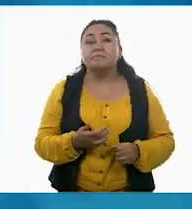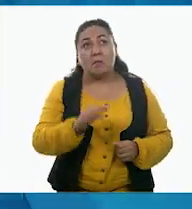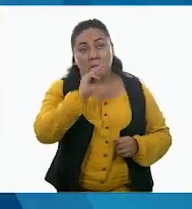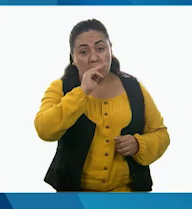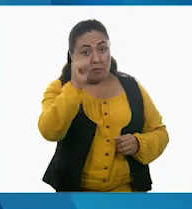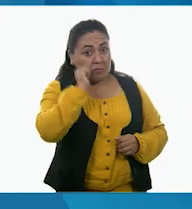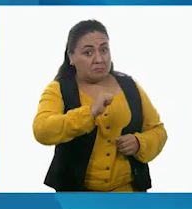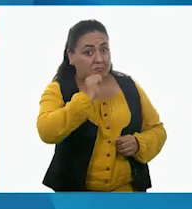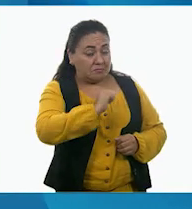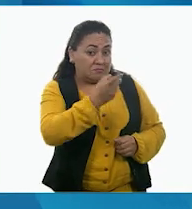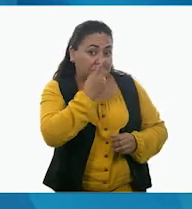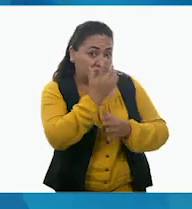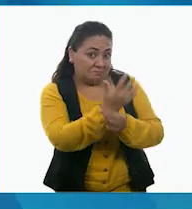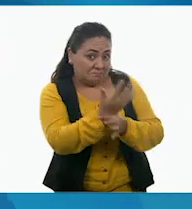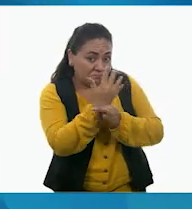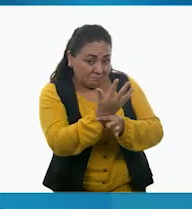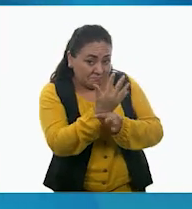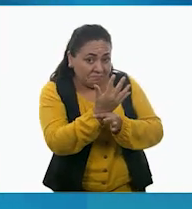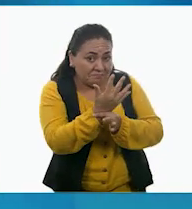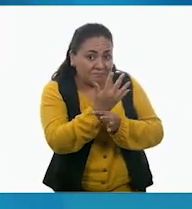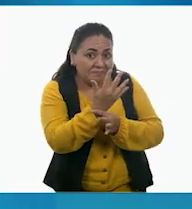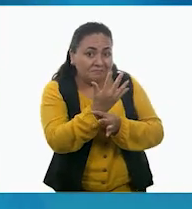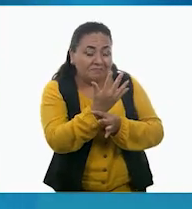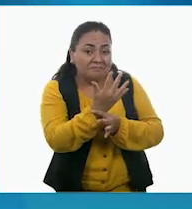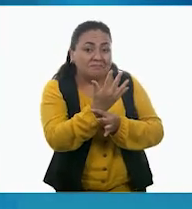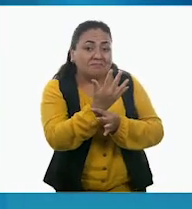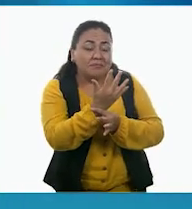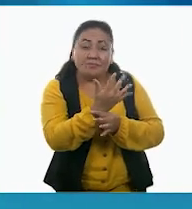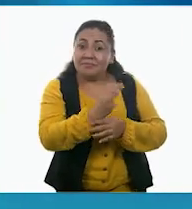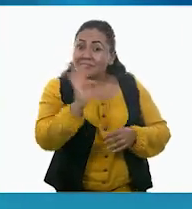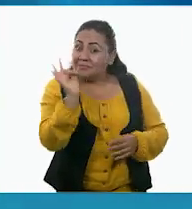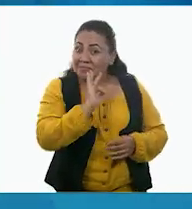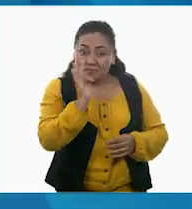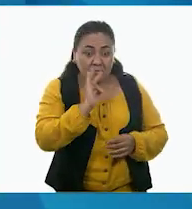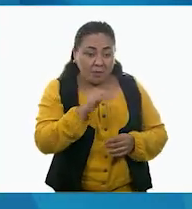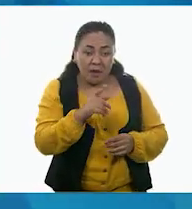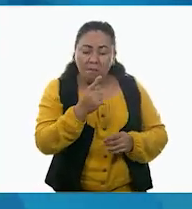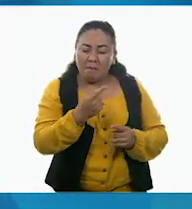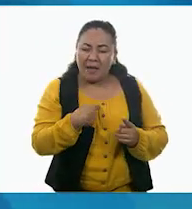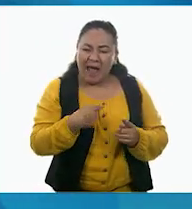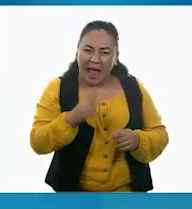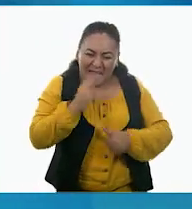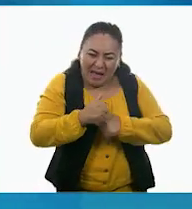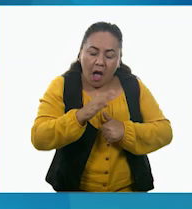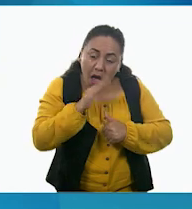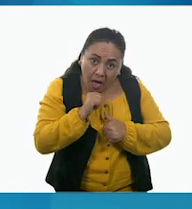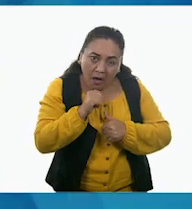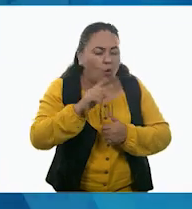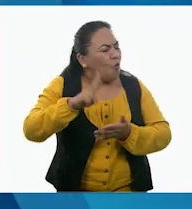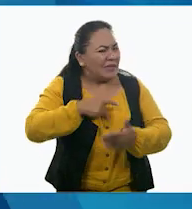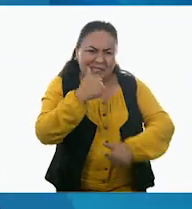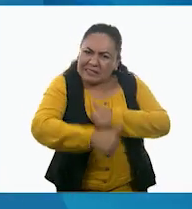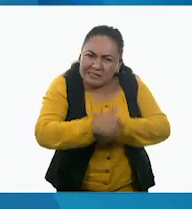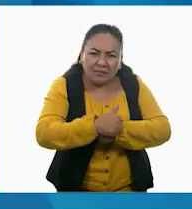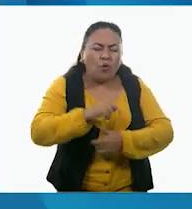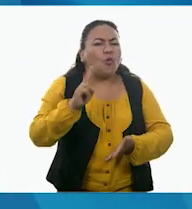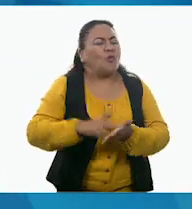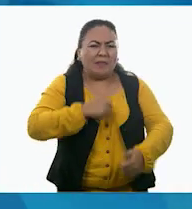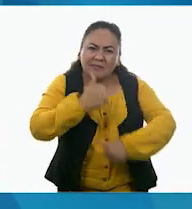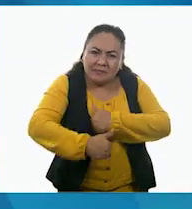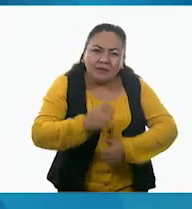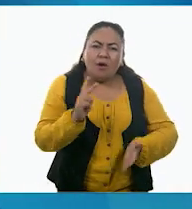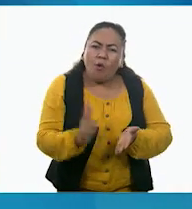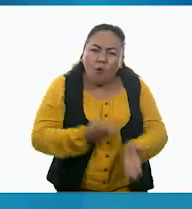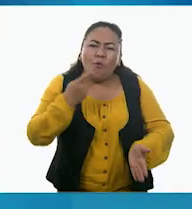chipan echilía mani moili na haya tla ipan ash? ¿Guash topan amoti hueli tlatlani chiyeyeko? ¡Sepa guanok sepa! ¿Si